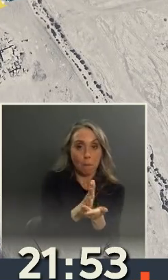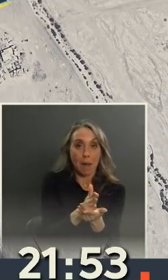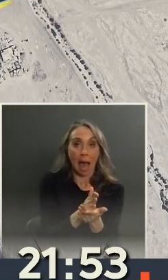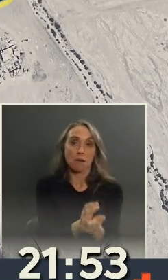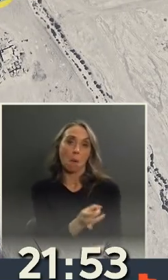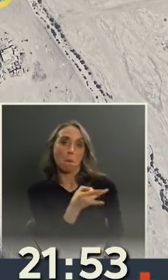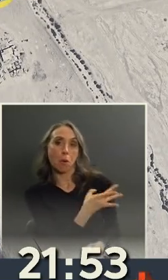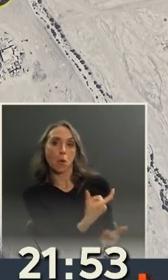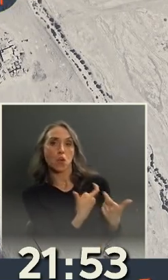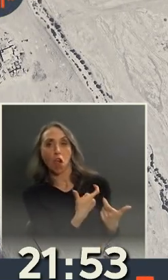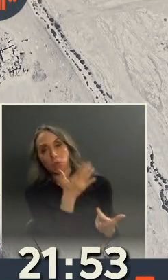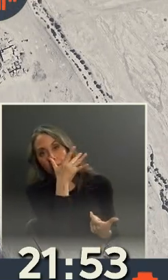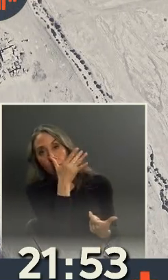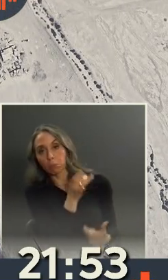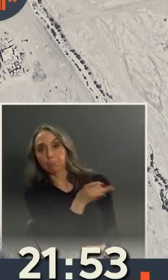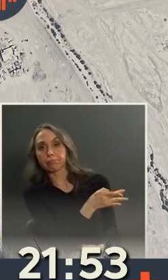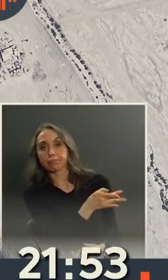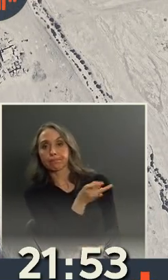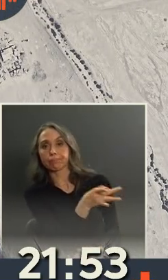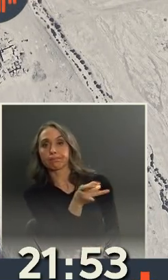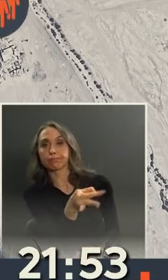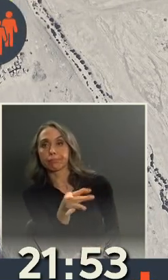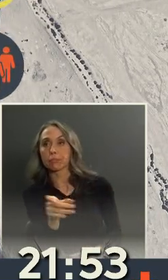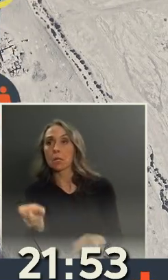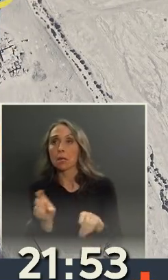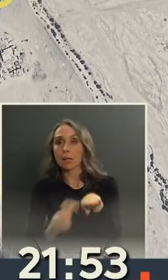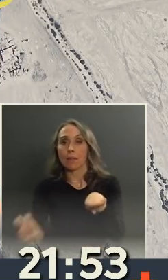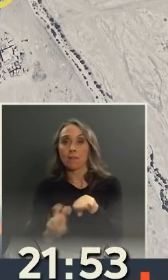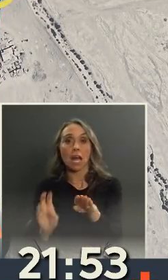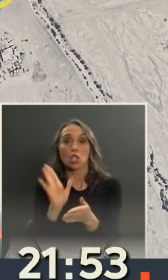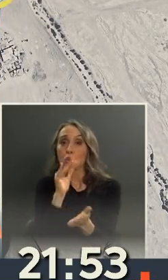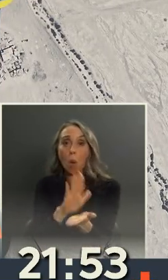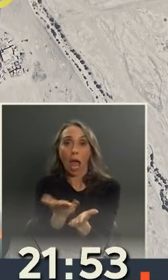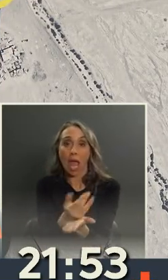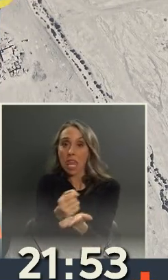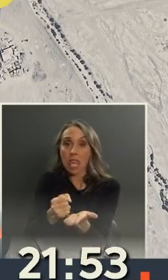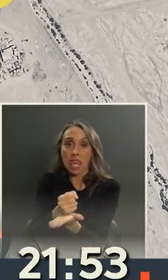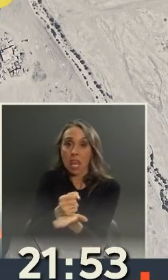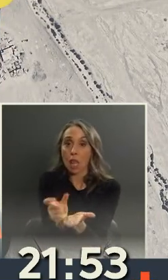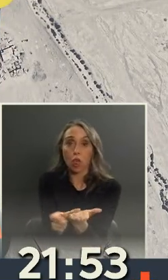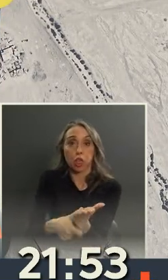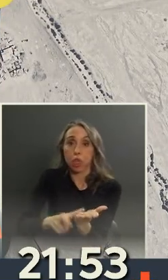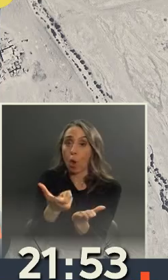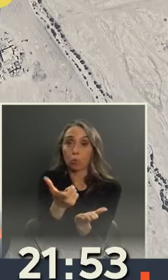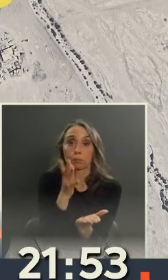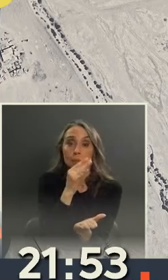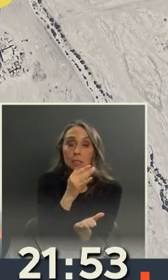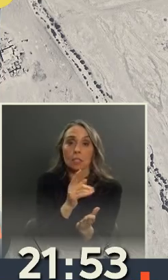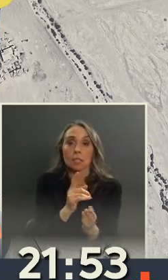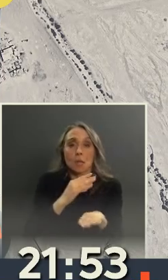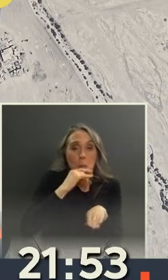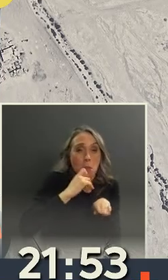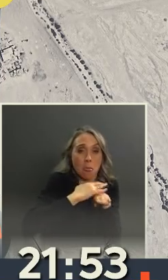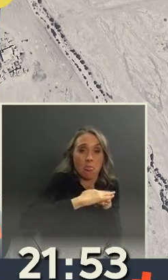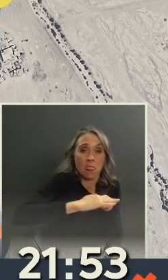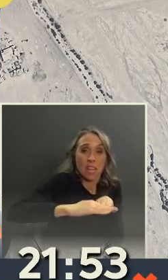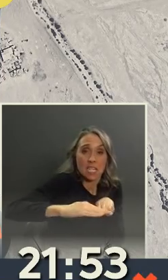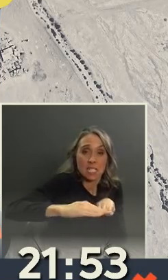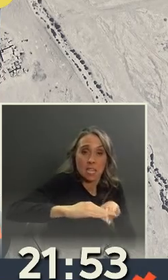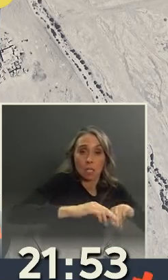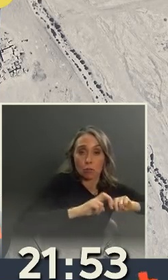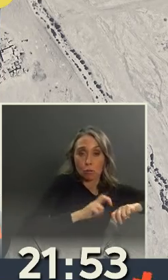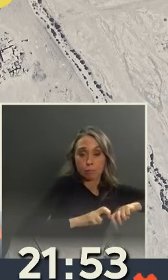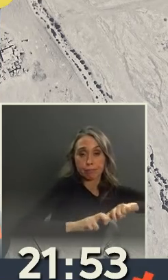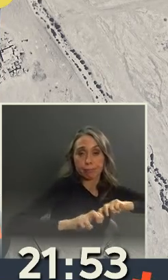controles. Aquí se bajan los pasajeros indocumentados e inician una travesía por el desierto en línea diagonal, en medio